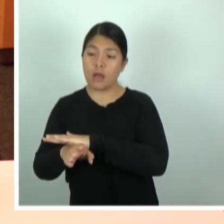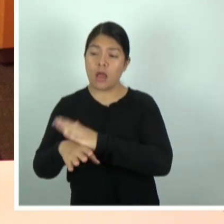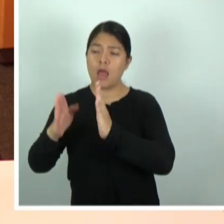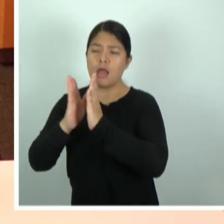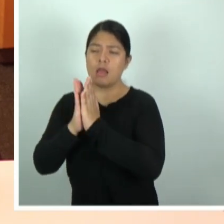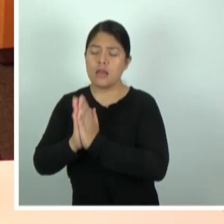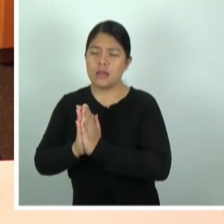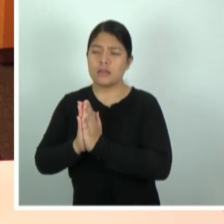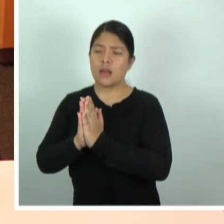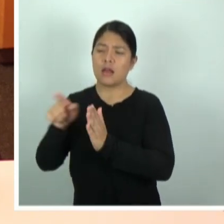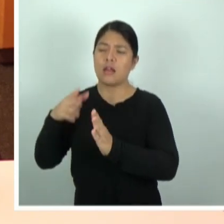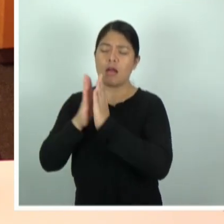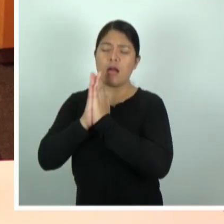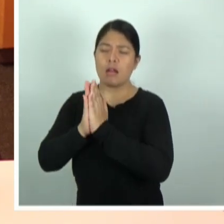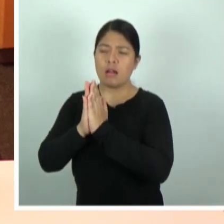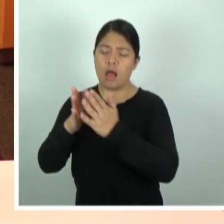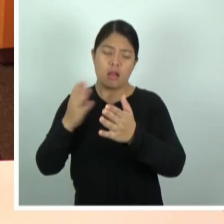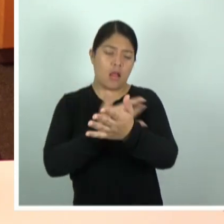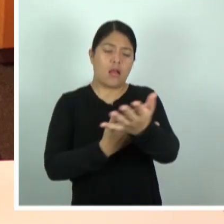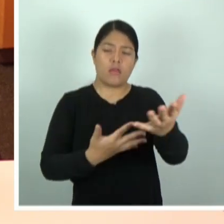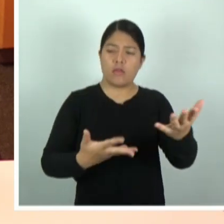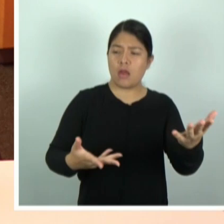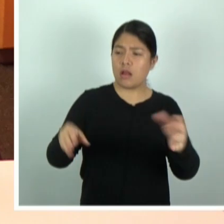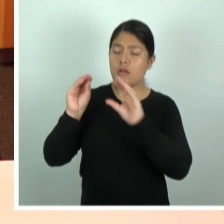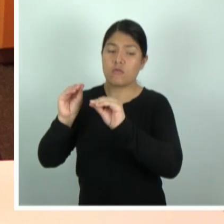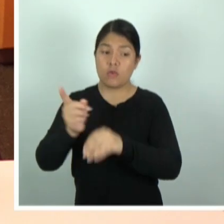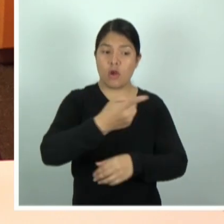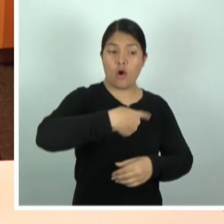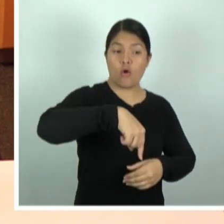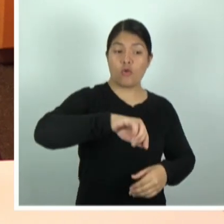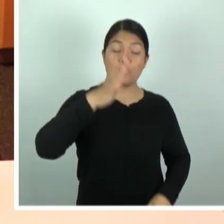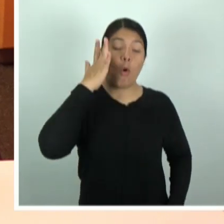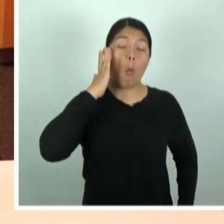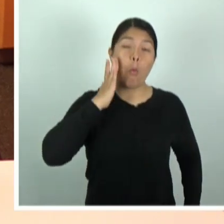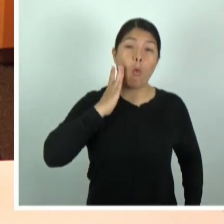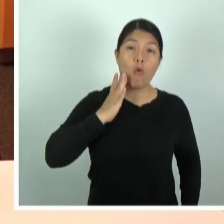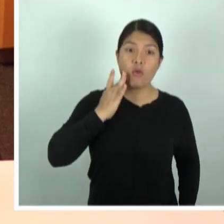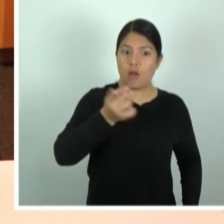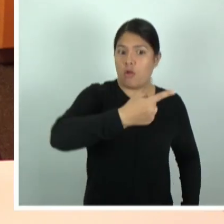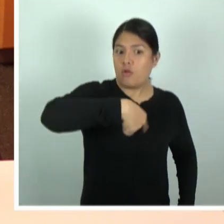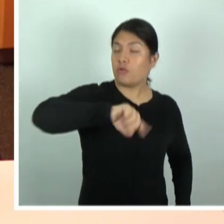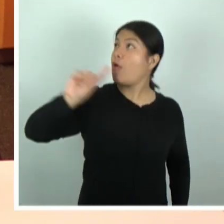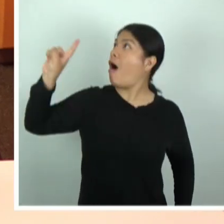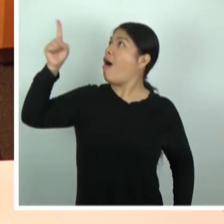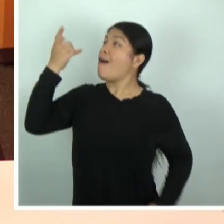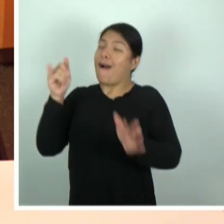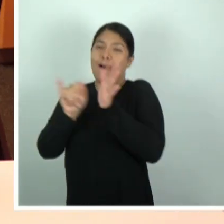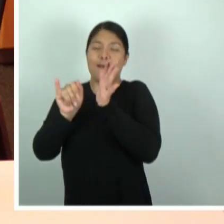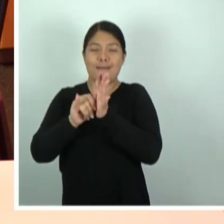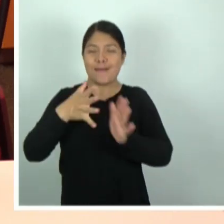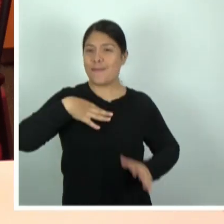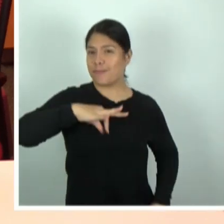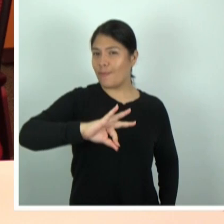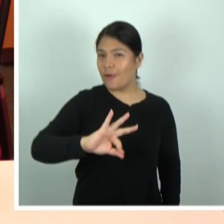santa, santísima sangre, nos podemos acercar a Dios. Él nos